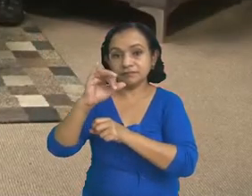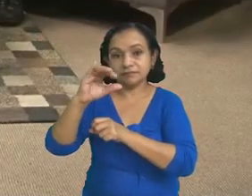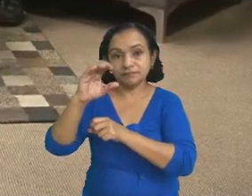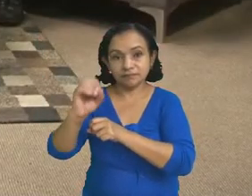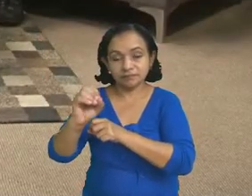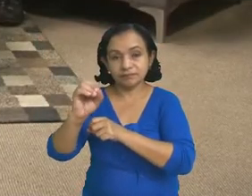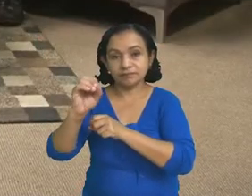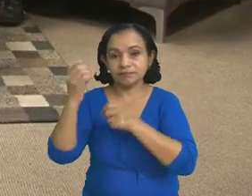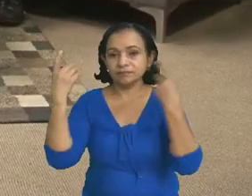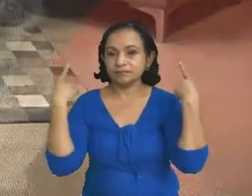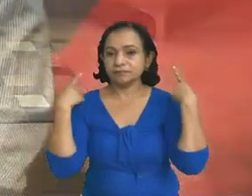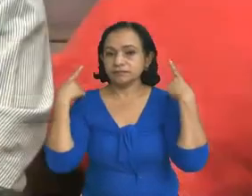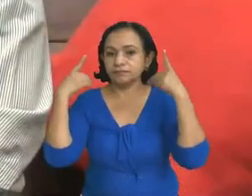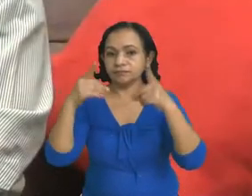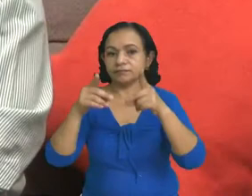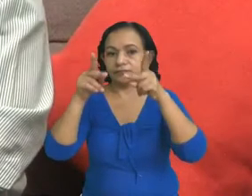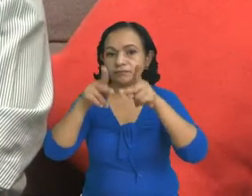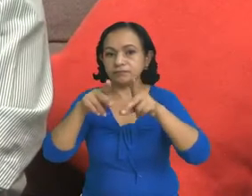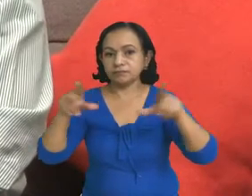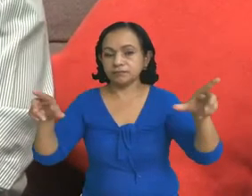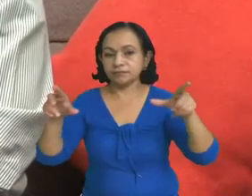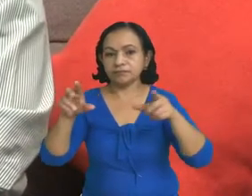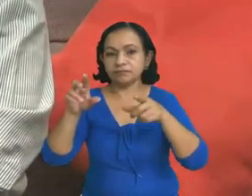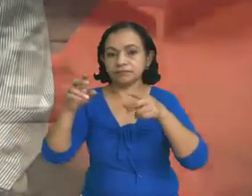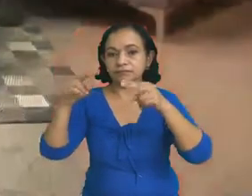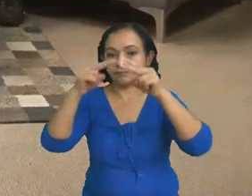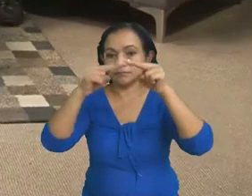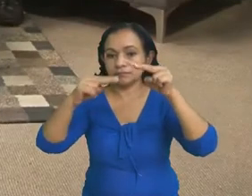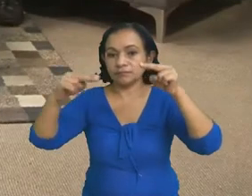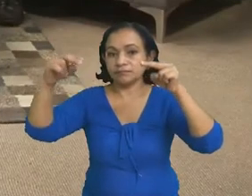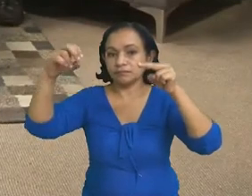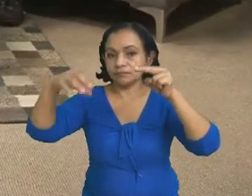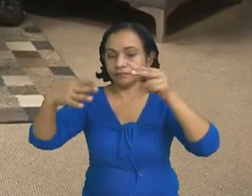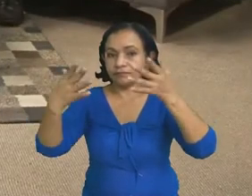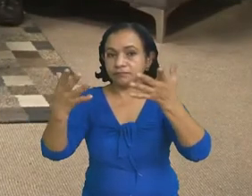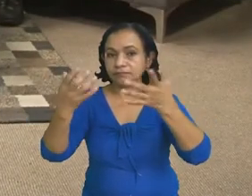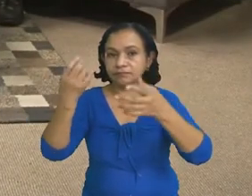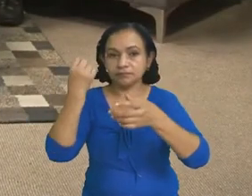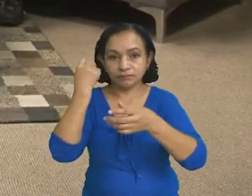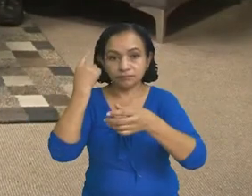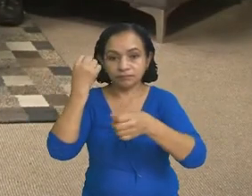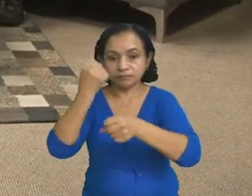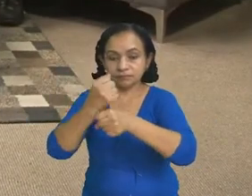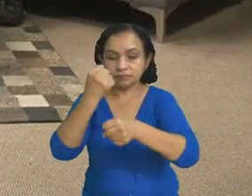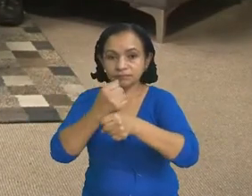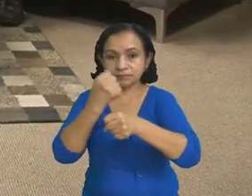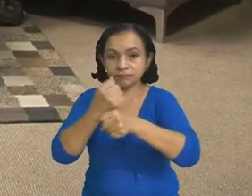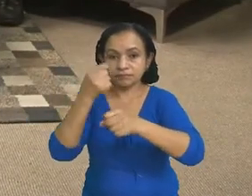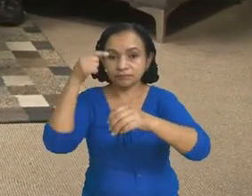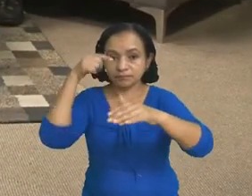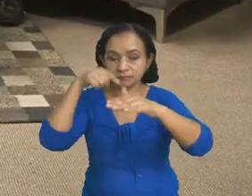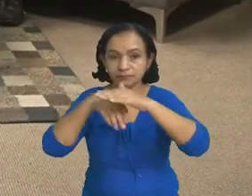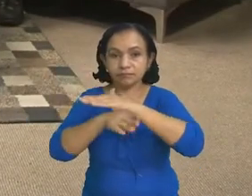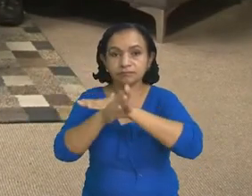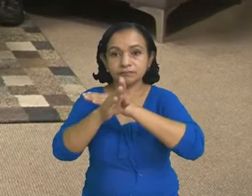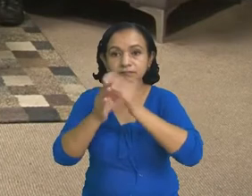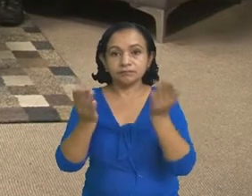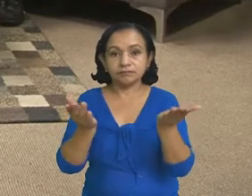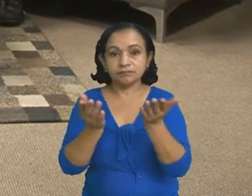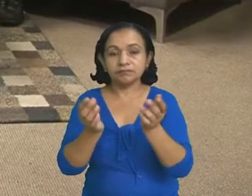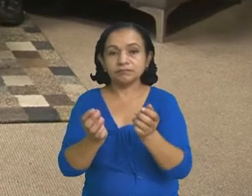de planificación de Natrel. Compañero, pues entender, ¿no?, las dimensiones del trabajo, una meta